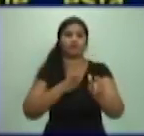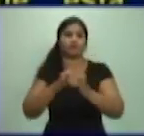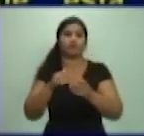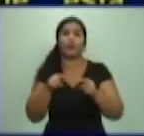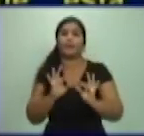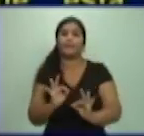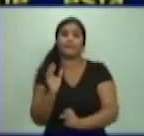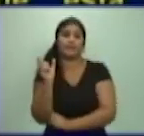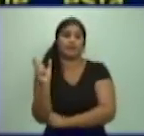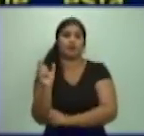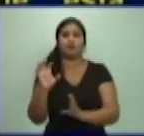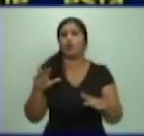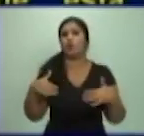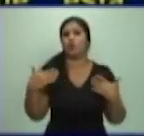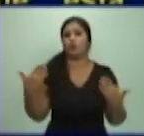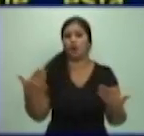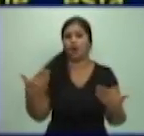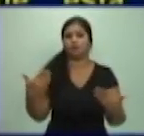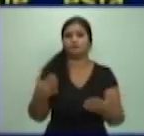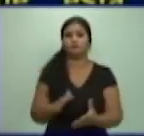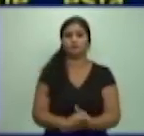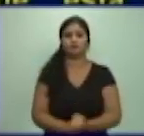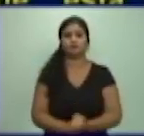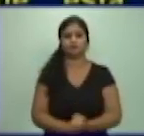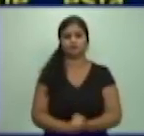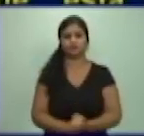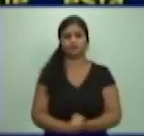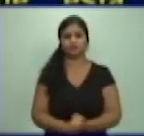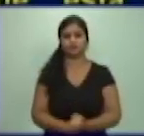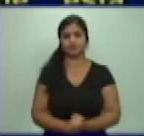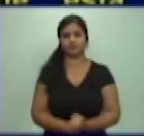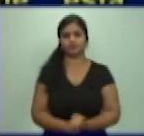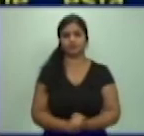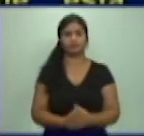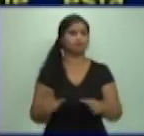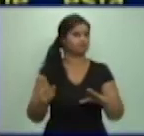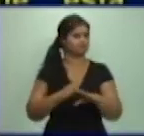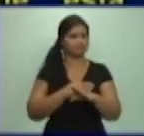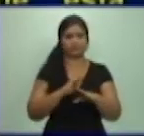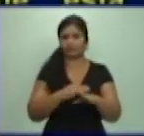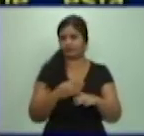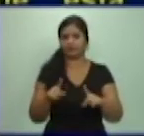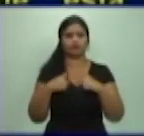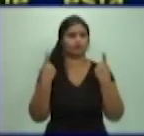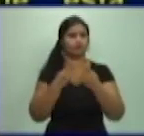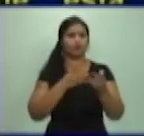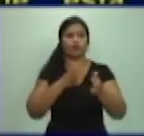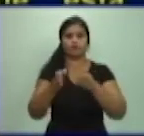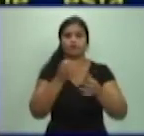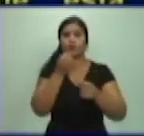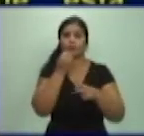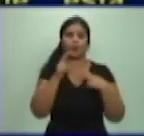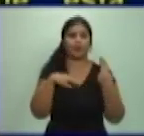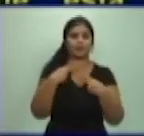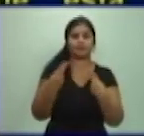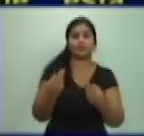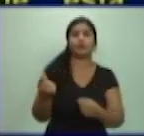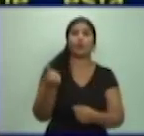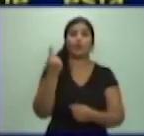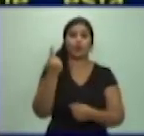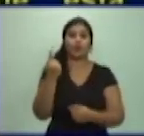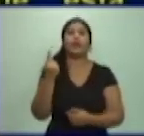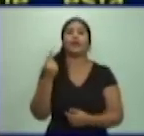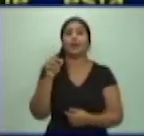es sujeto, si es complemento verbal, si es atributo, si es vocativo, en fin, todas las funciones que puede realizar un sintagma nominal y que usted las